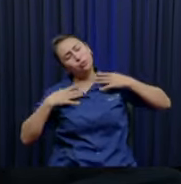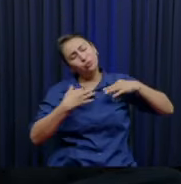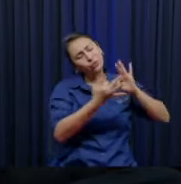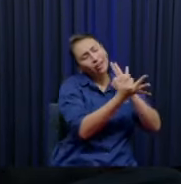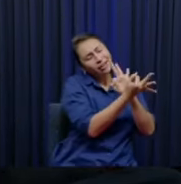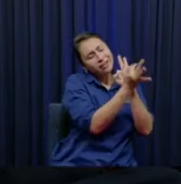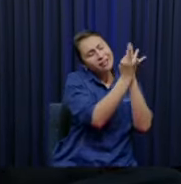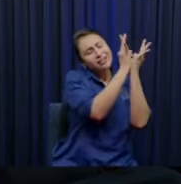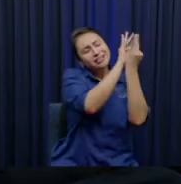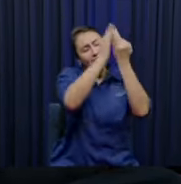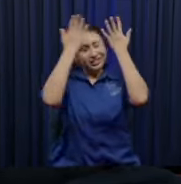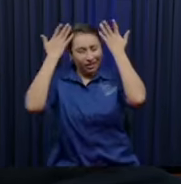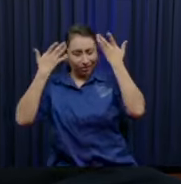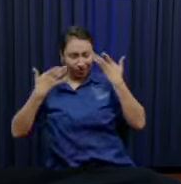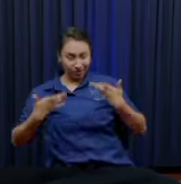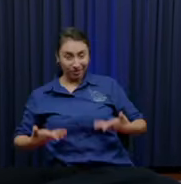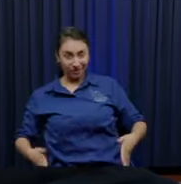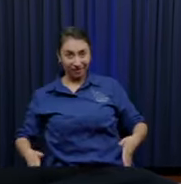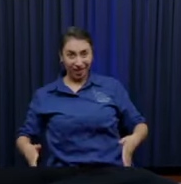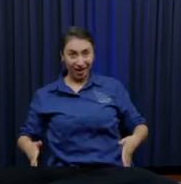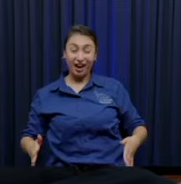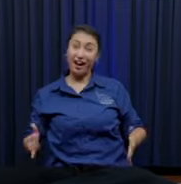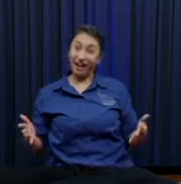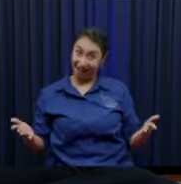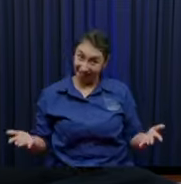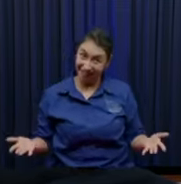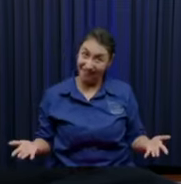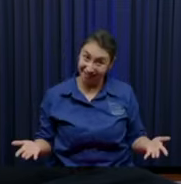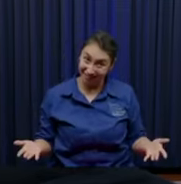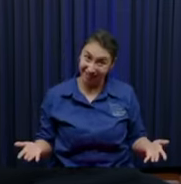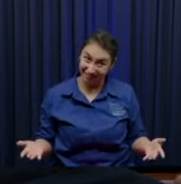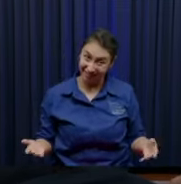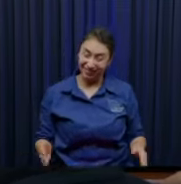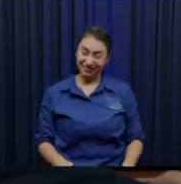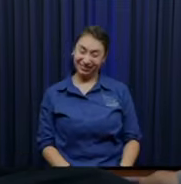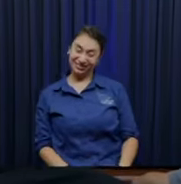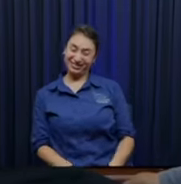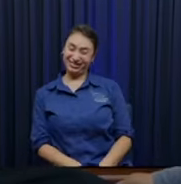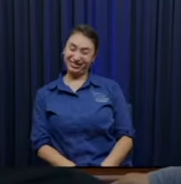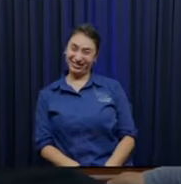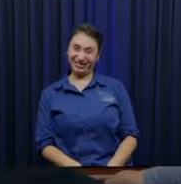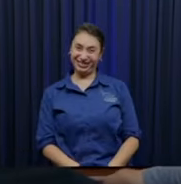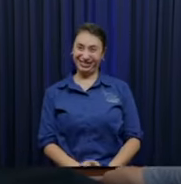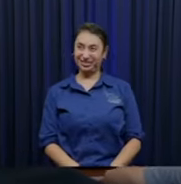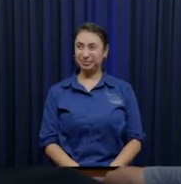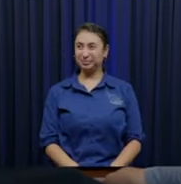y usted ya no sale igual de ahí. Ya no sale igual de ahí.